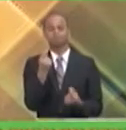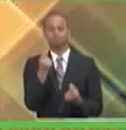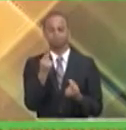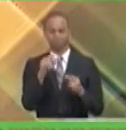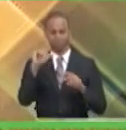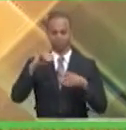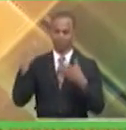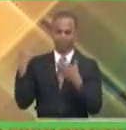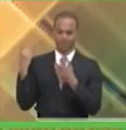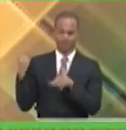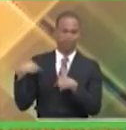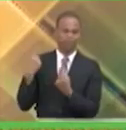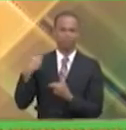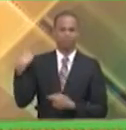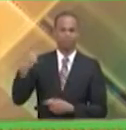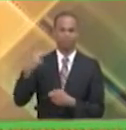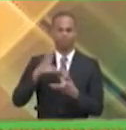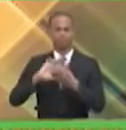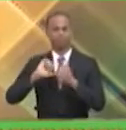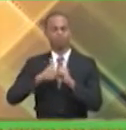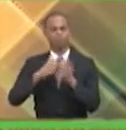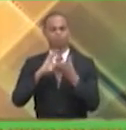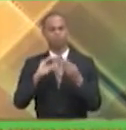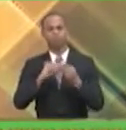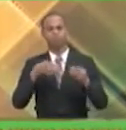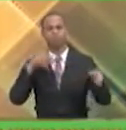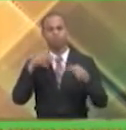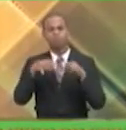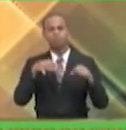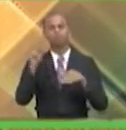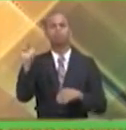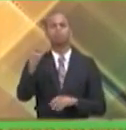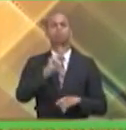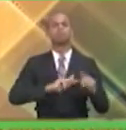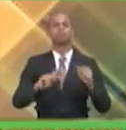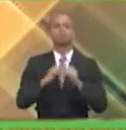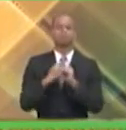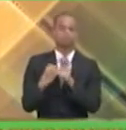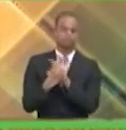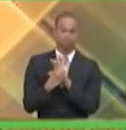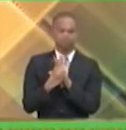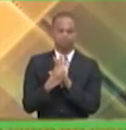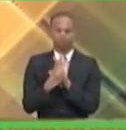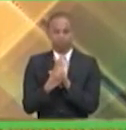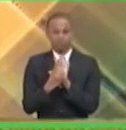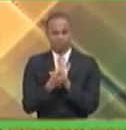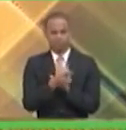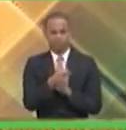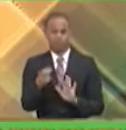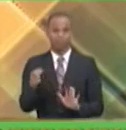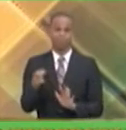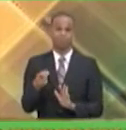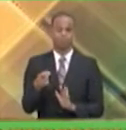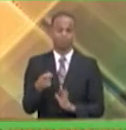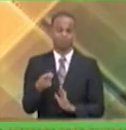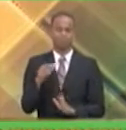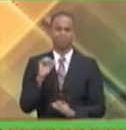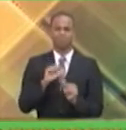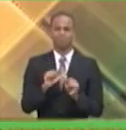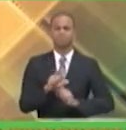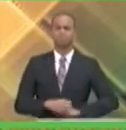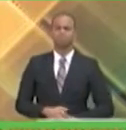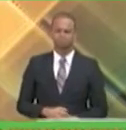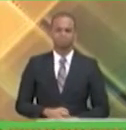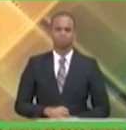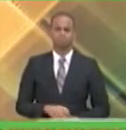Todo ese patrimonio, cómo comunicarlo, explicarlo a las personas con discapacidad auditiva. Sigue, Joanny.